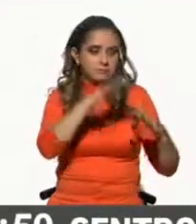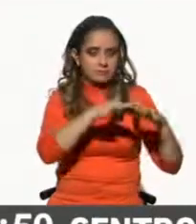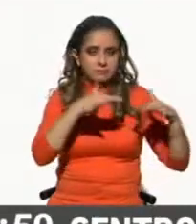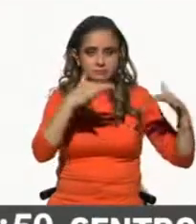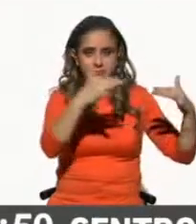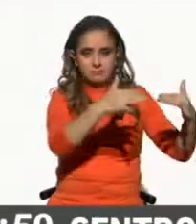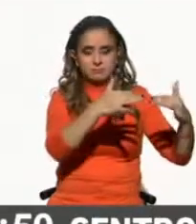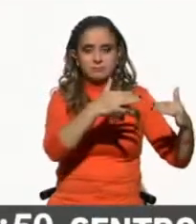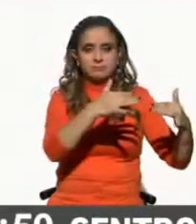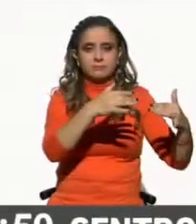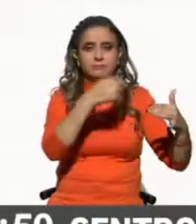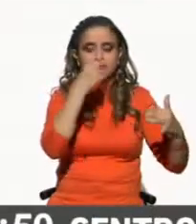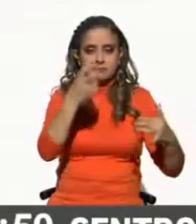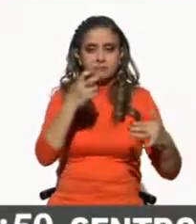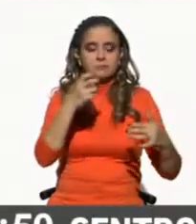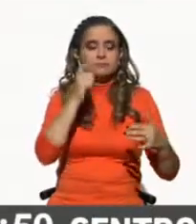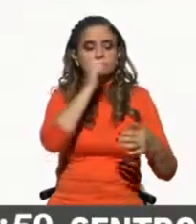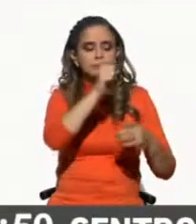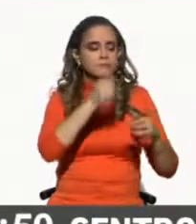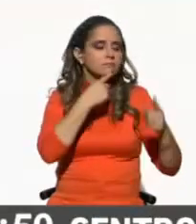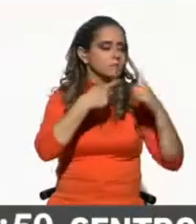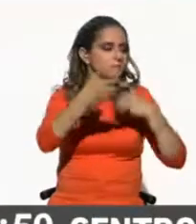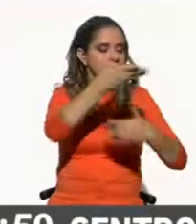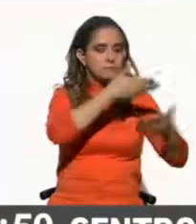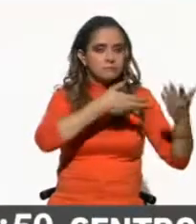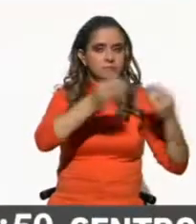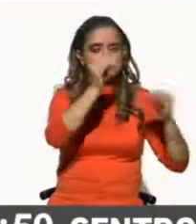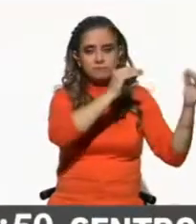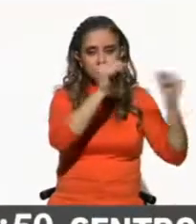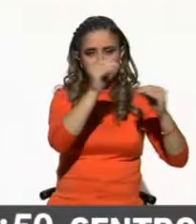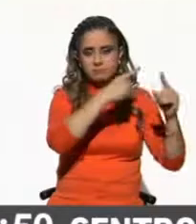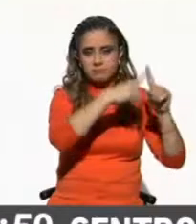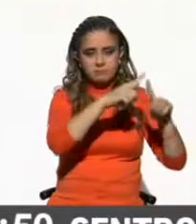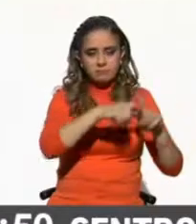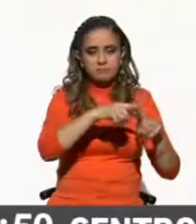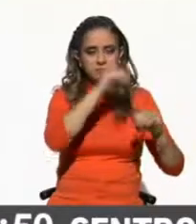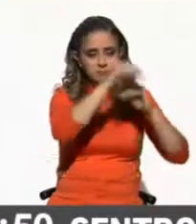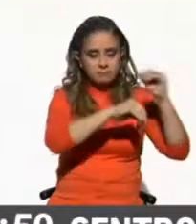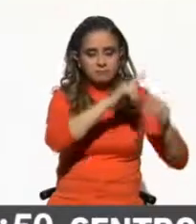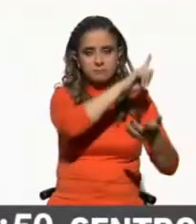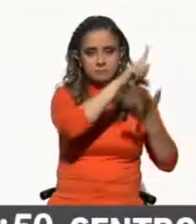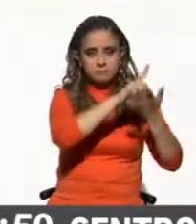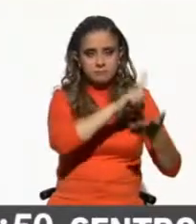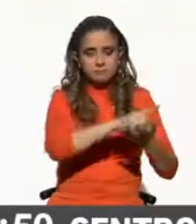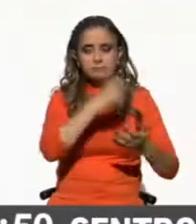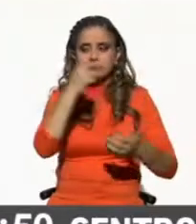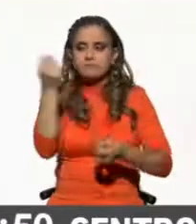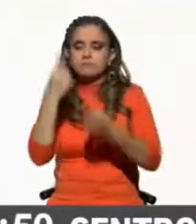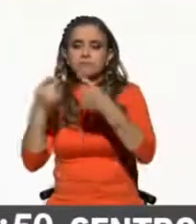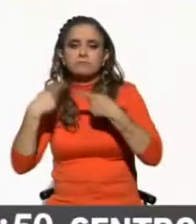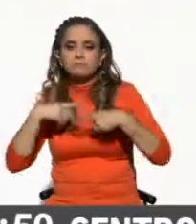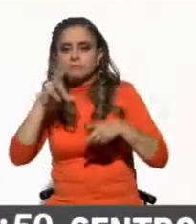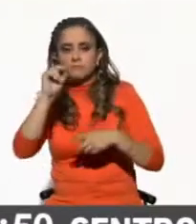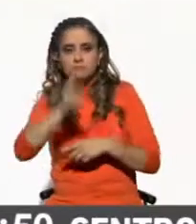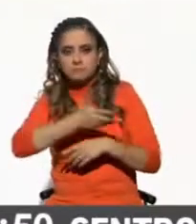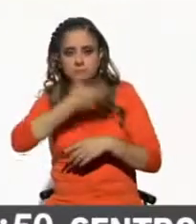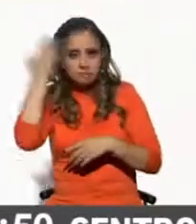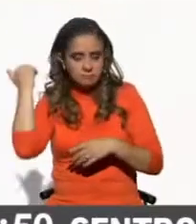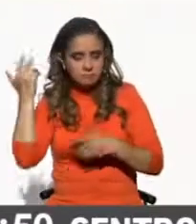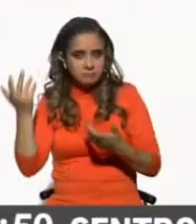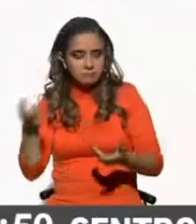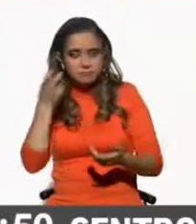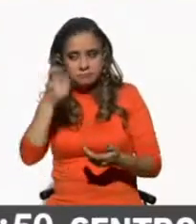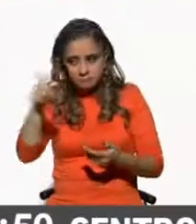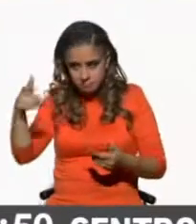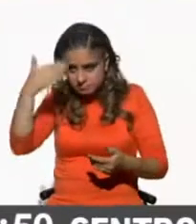entender muchas de las discusiones que hay hoy día, creo que este dato es muy importante, saber si la ciudadanía tiene